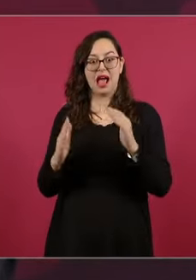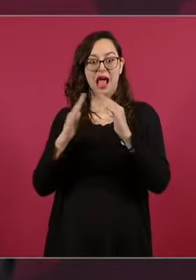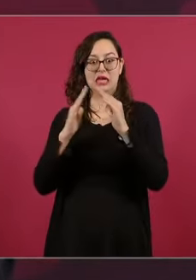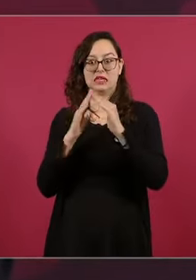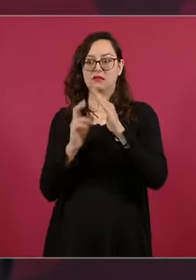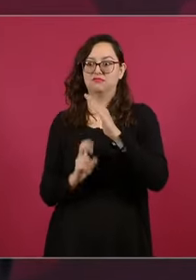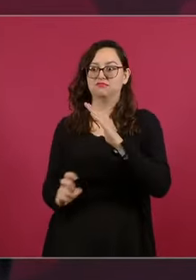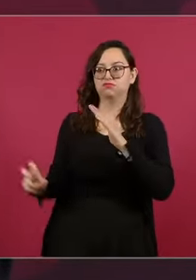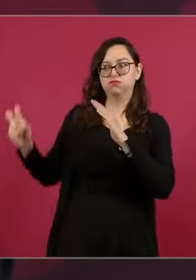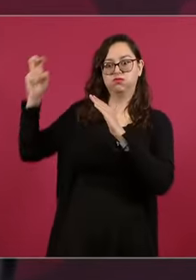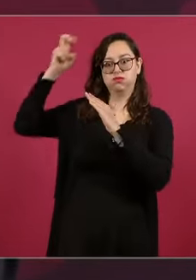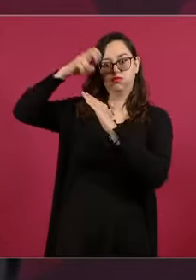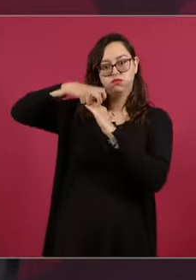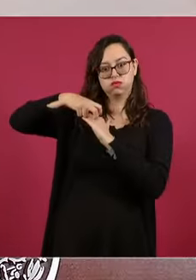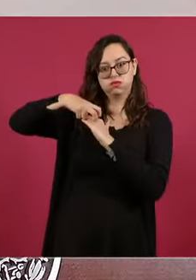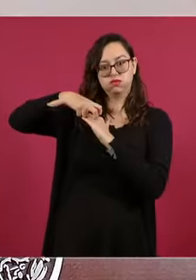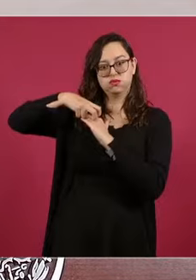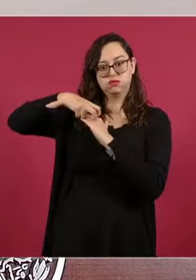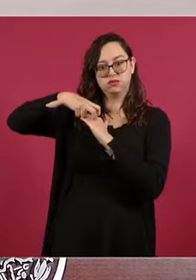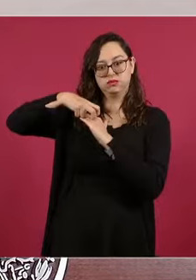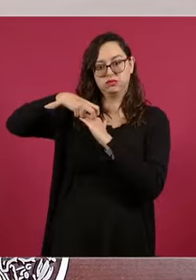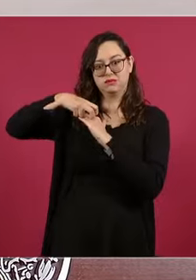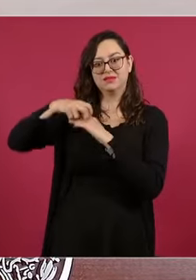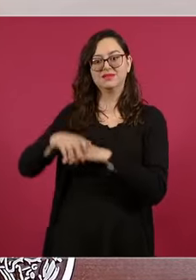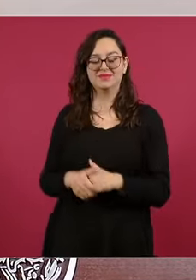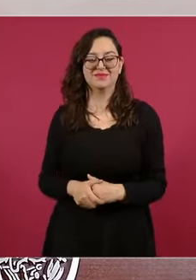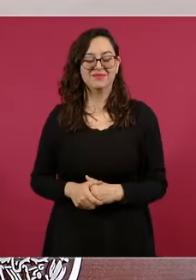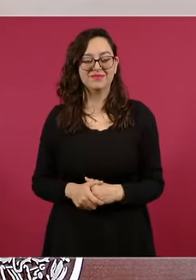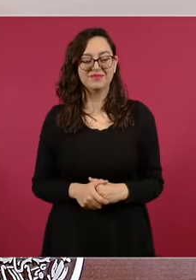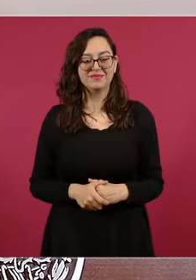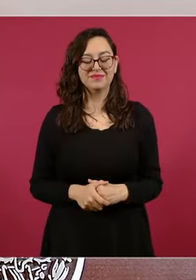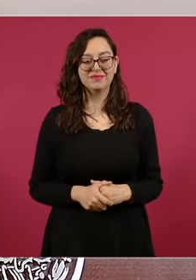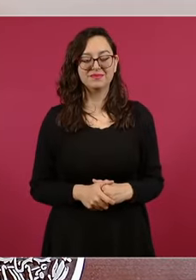arriba, y el cayuco estaba abajo.